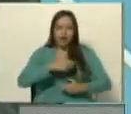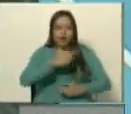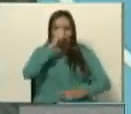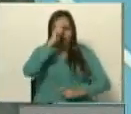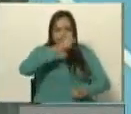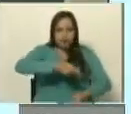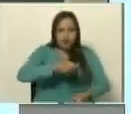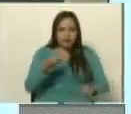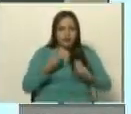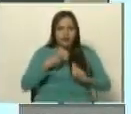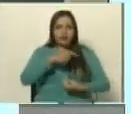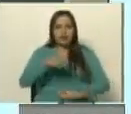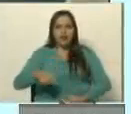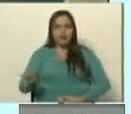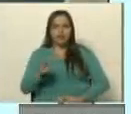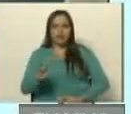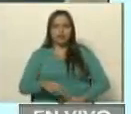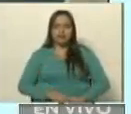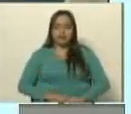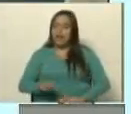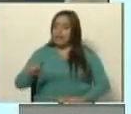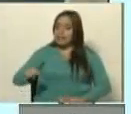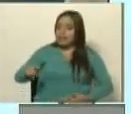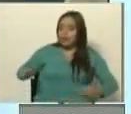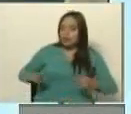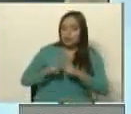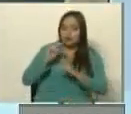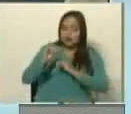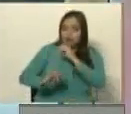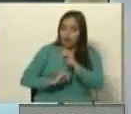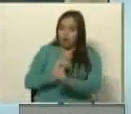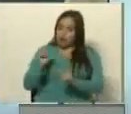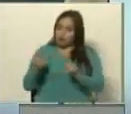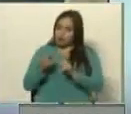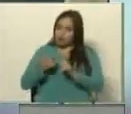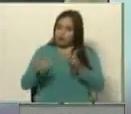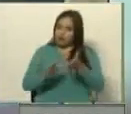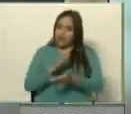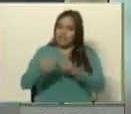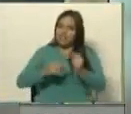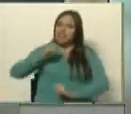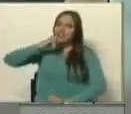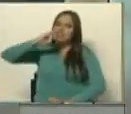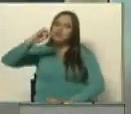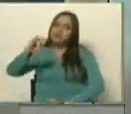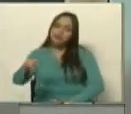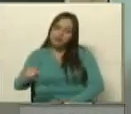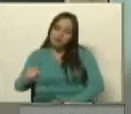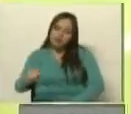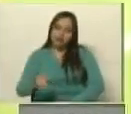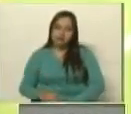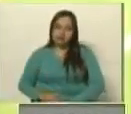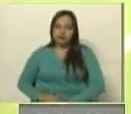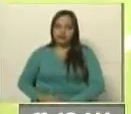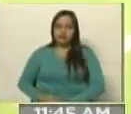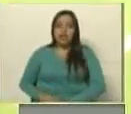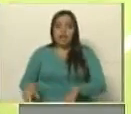internacional contra el fascismo, justamente entiendo, uno de los elementos es elevar la denuncia ¿no? Como hace 20 años pasaban